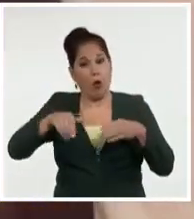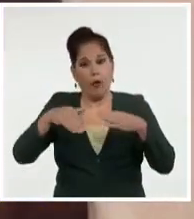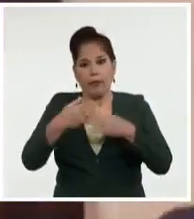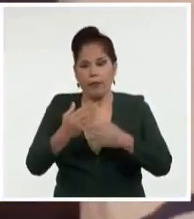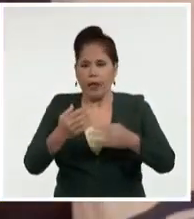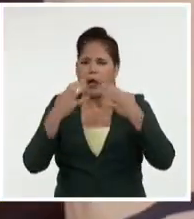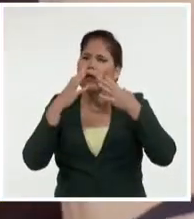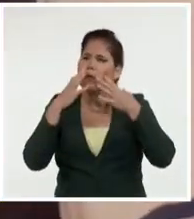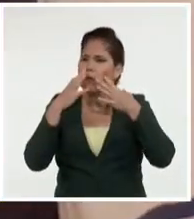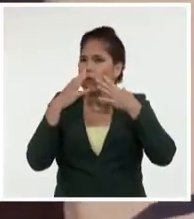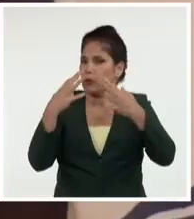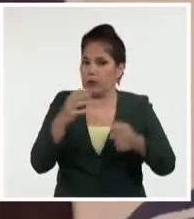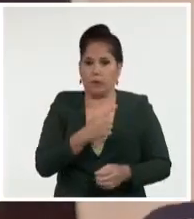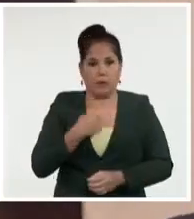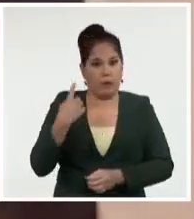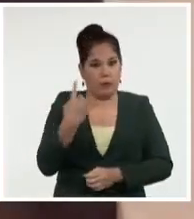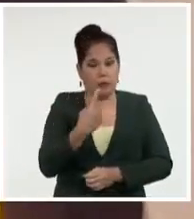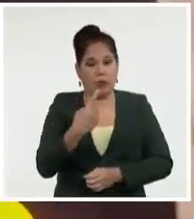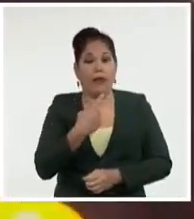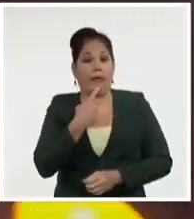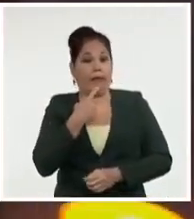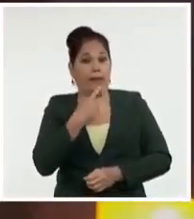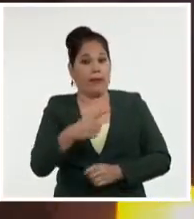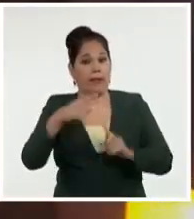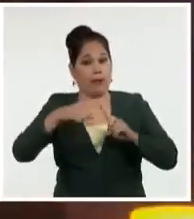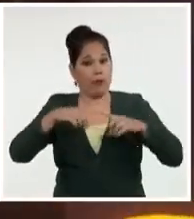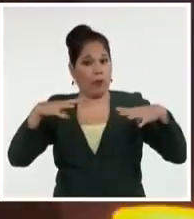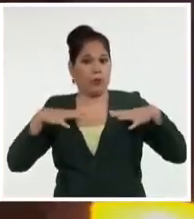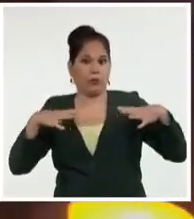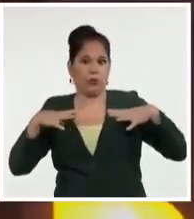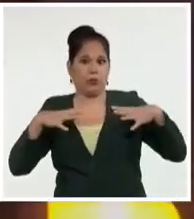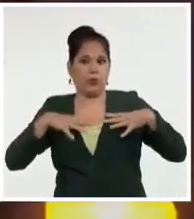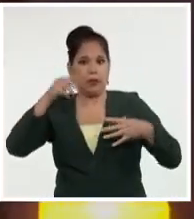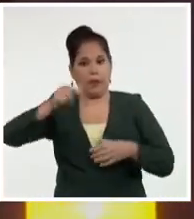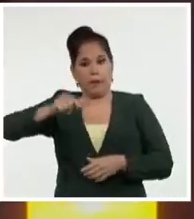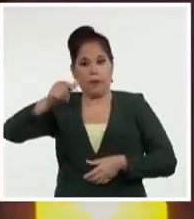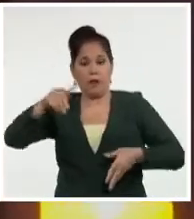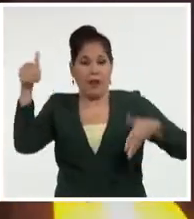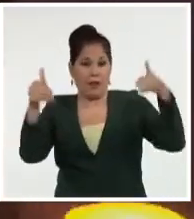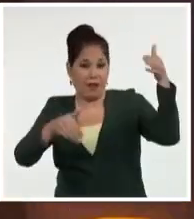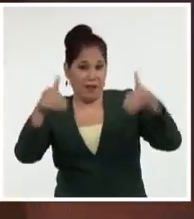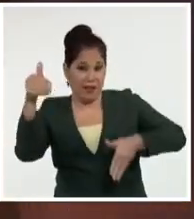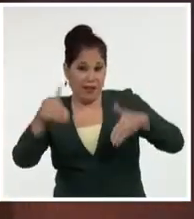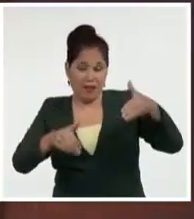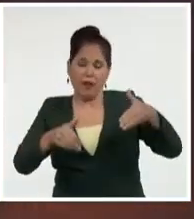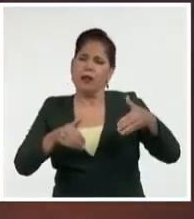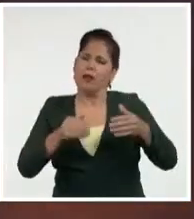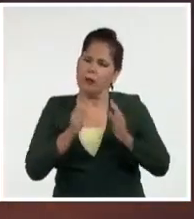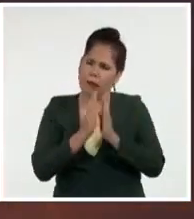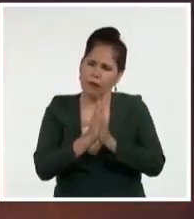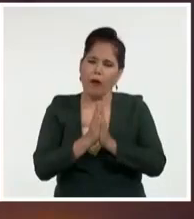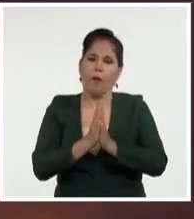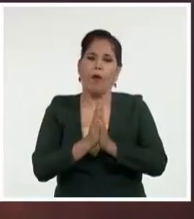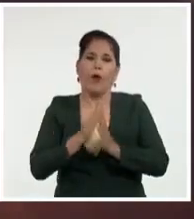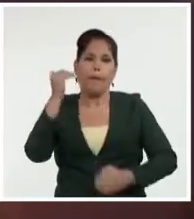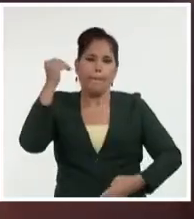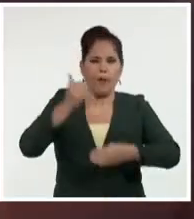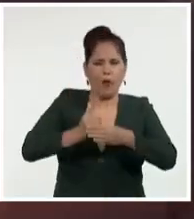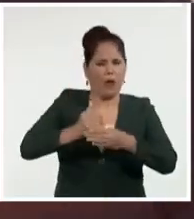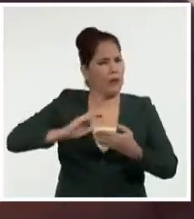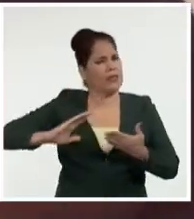gloriosa donde decimos a los turistas y a los viajeros que el criminal bloqueo debe cesar